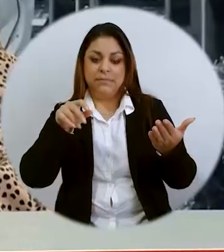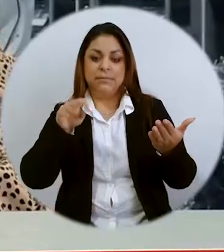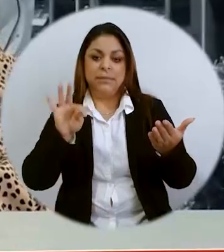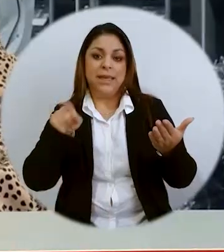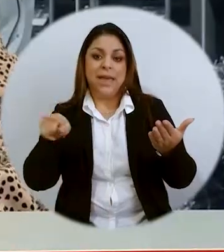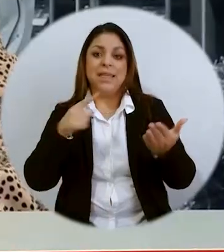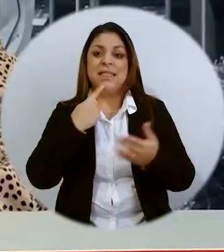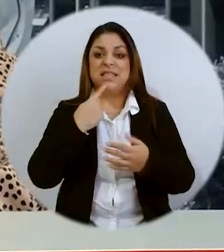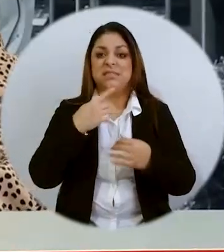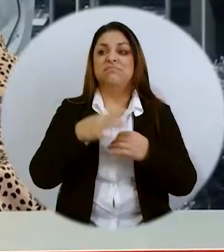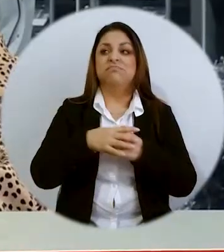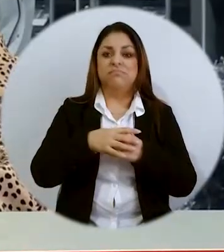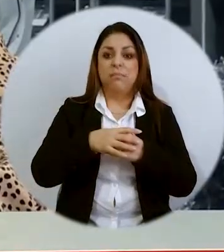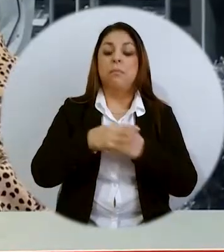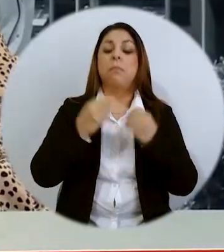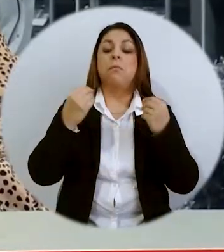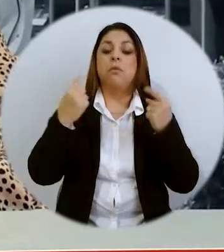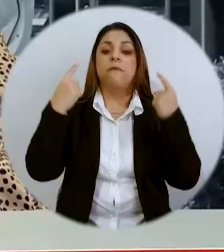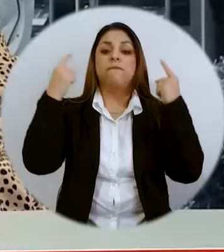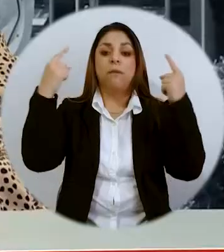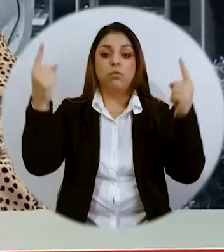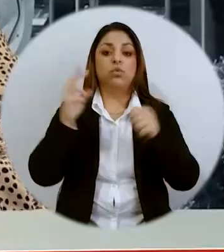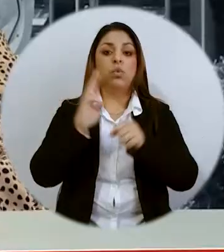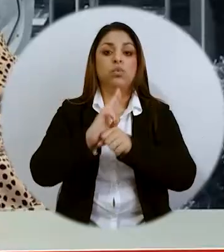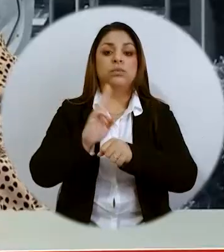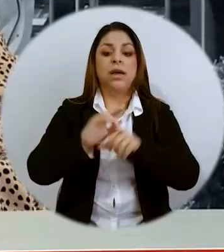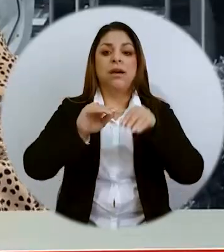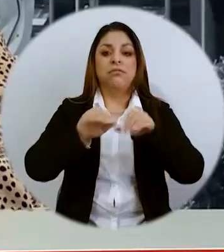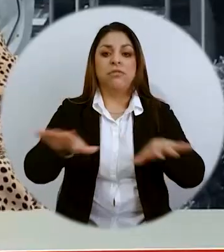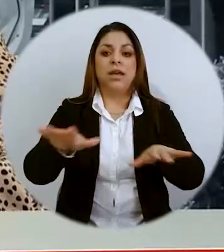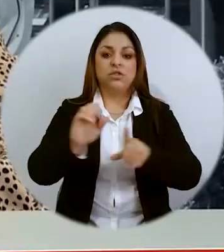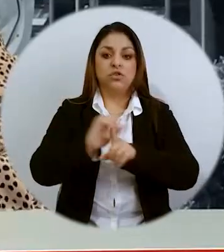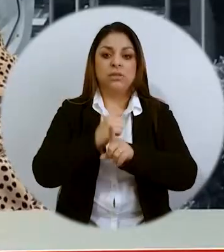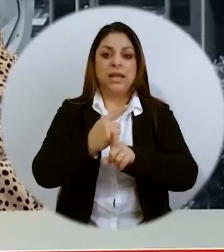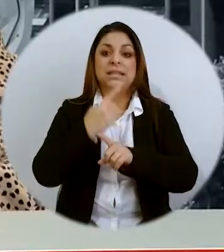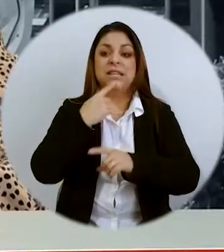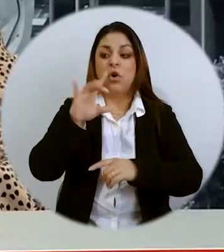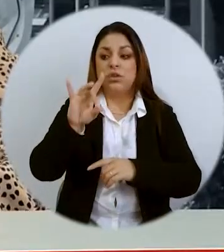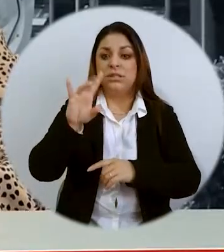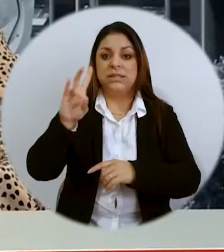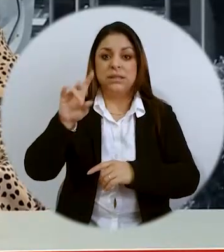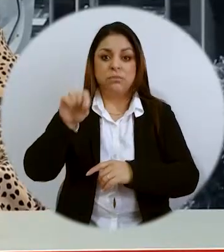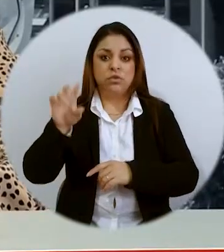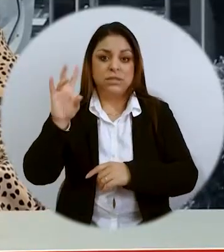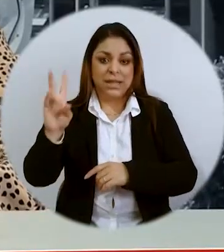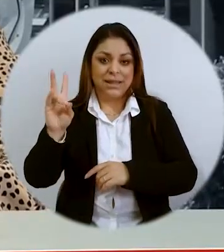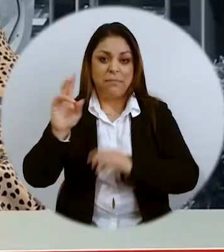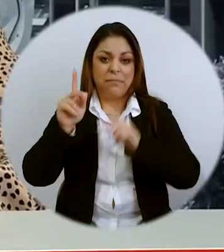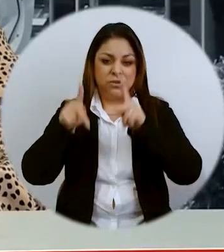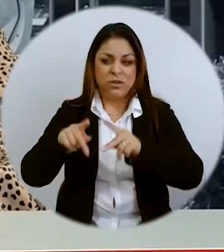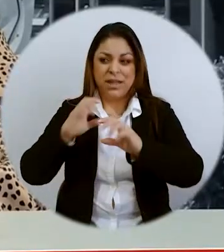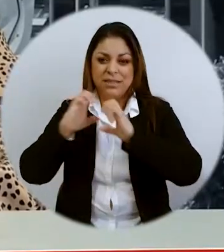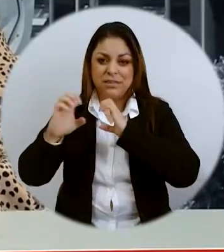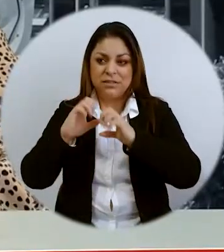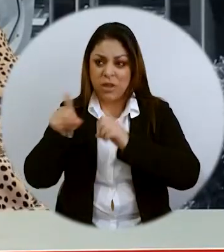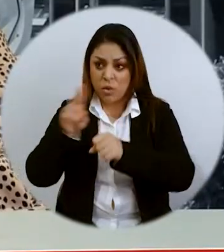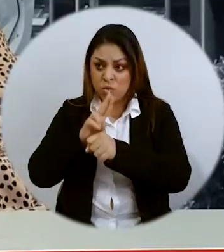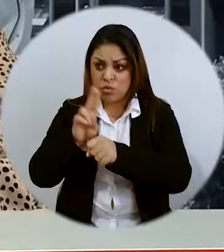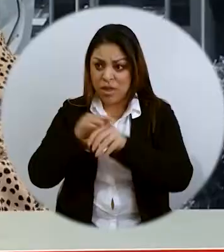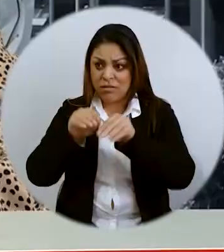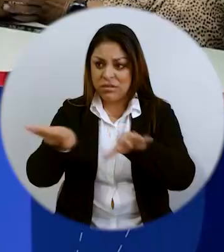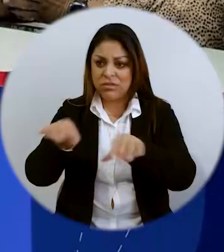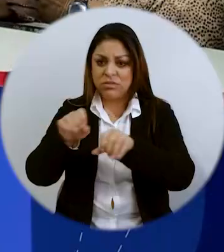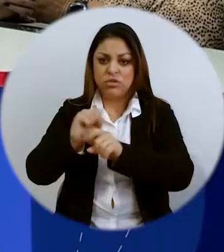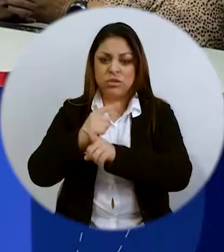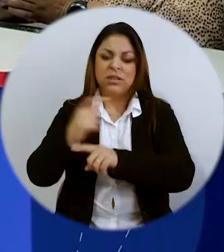tendencia importante de usar redes sociales. El 87.7% de los entrevistados usa redes sociales